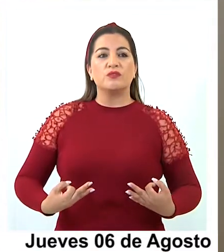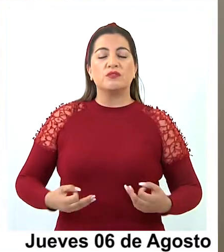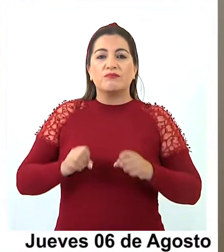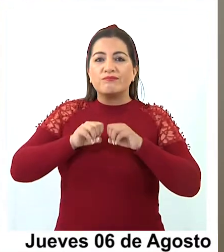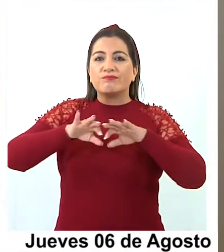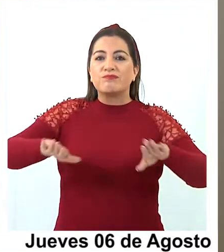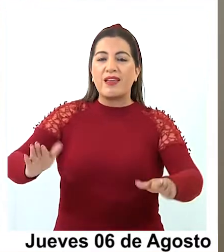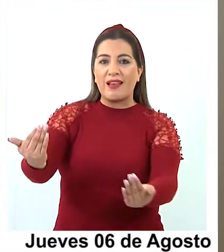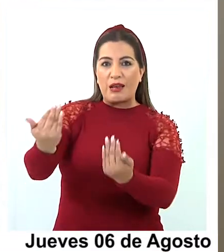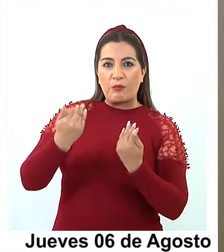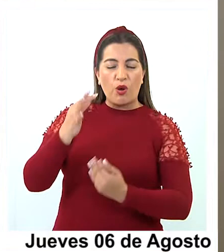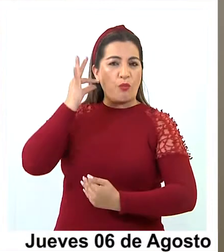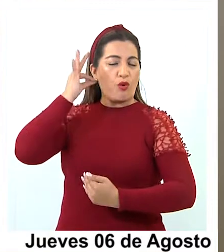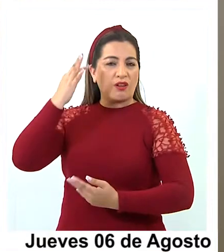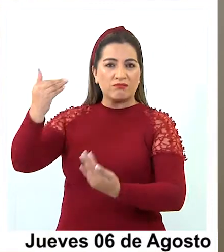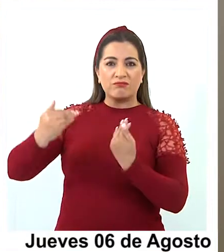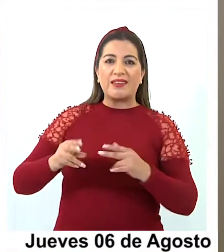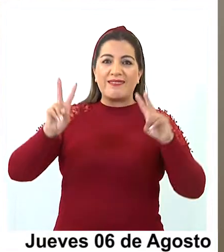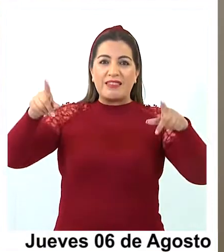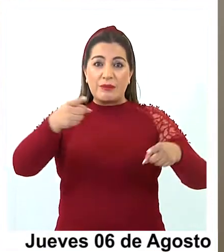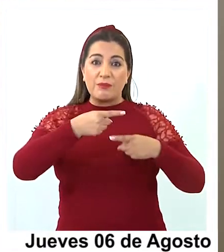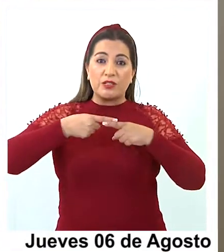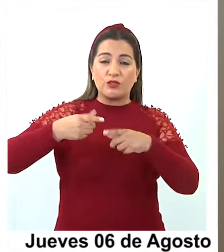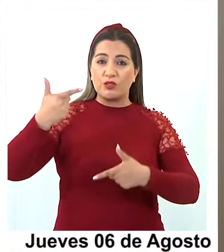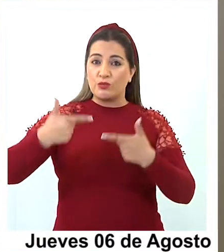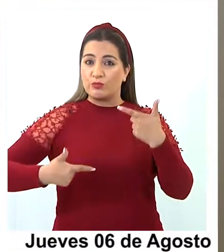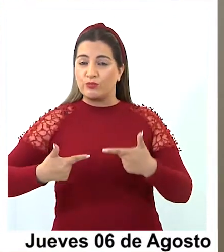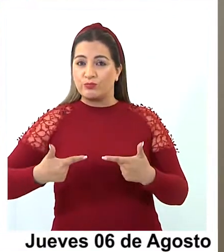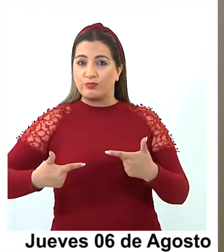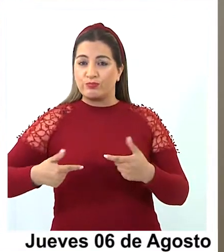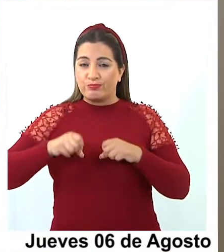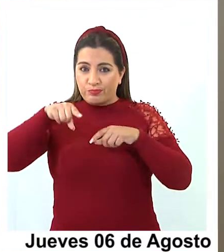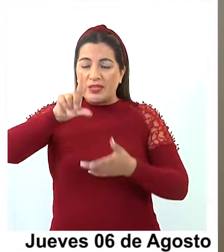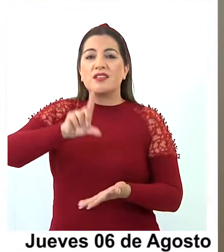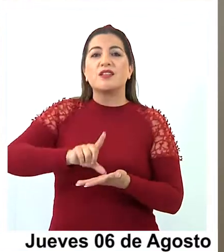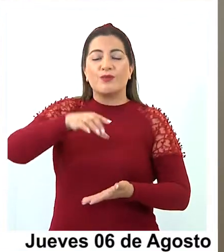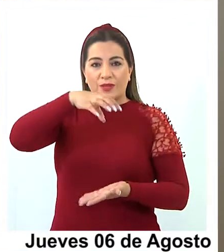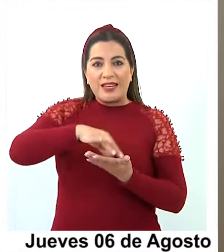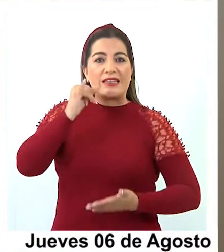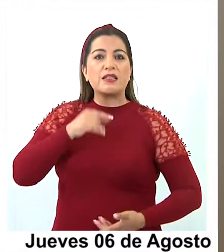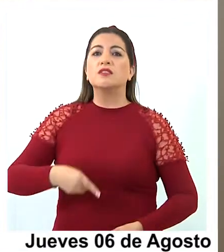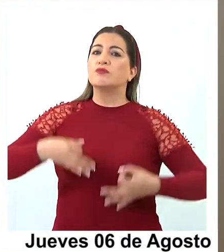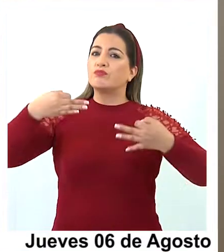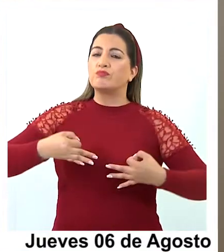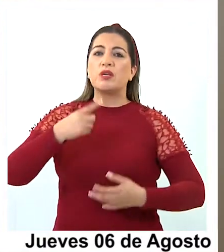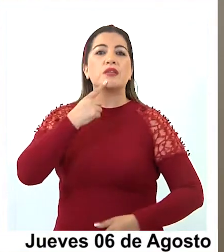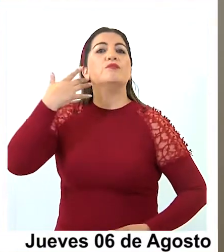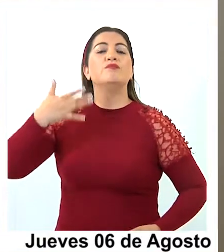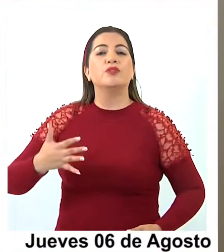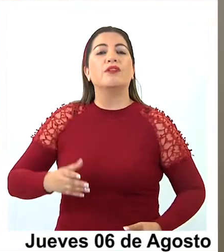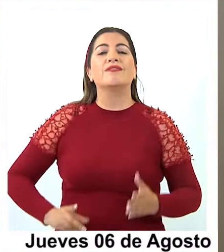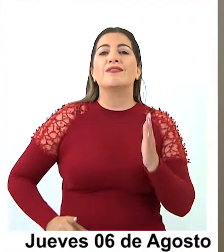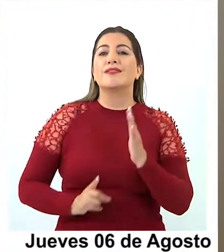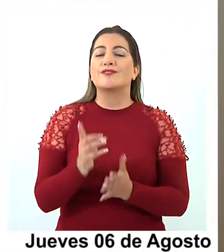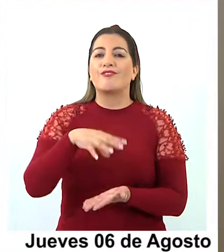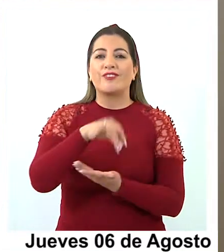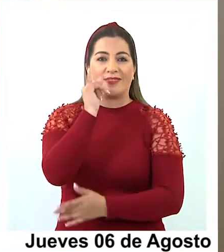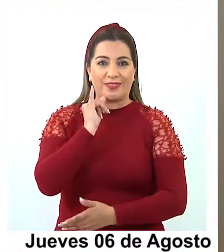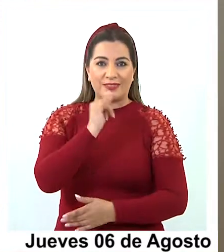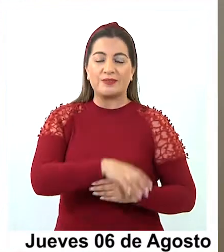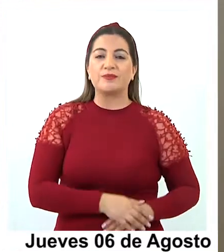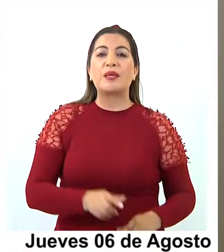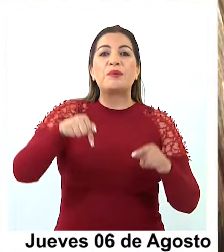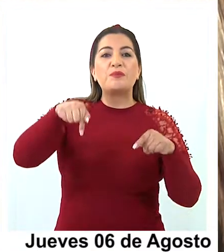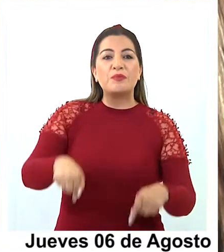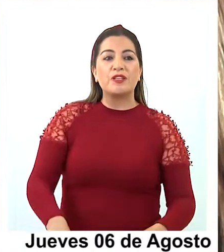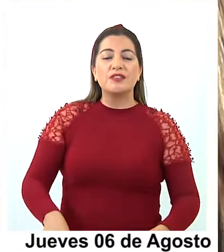convicción de que la influencia y el aporte de las mujeres en el ámbito social, político y territorial es indudable y fundamental en el desarrollo de